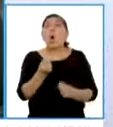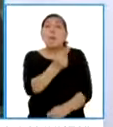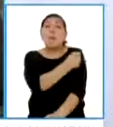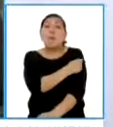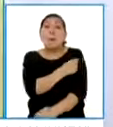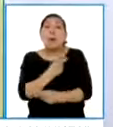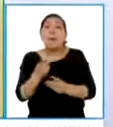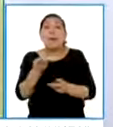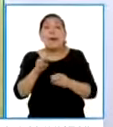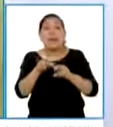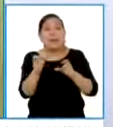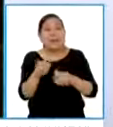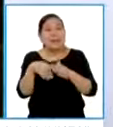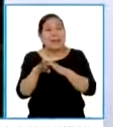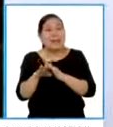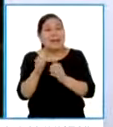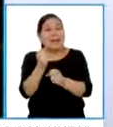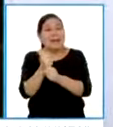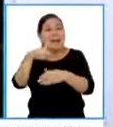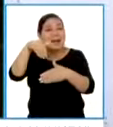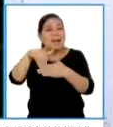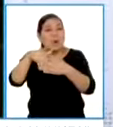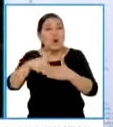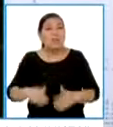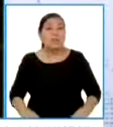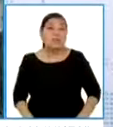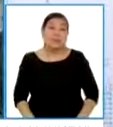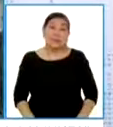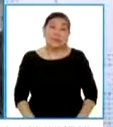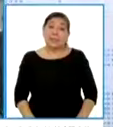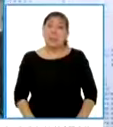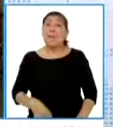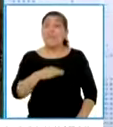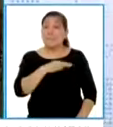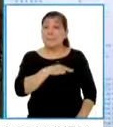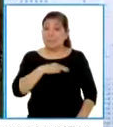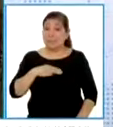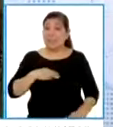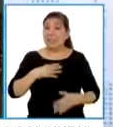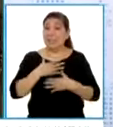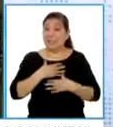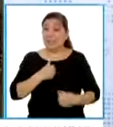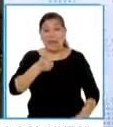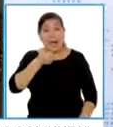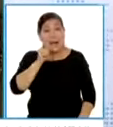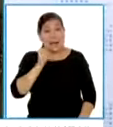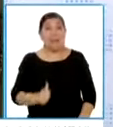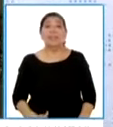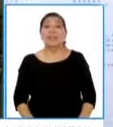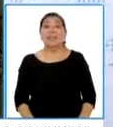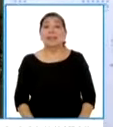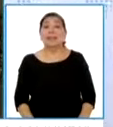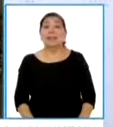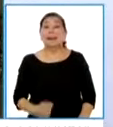proceso de bioseguridad? Bueno, en realidad el ministro de Salud el día de ayer